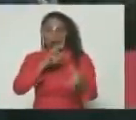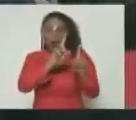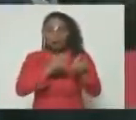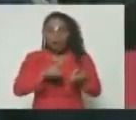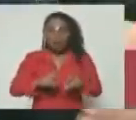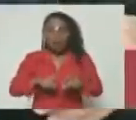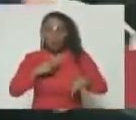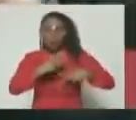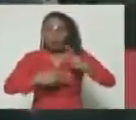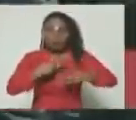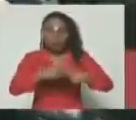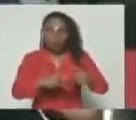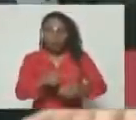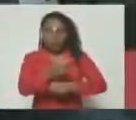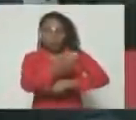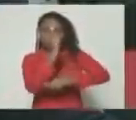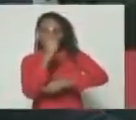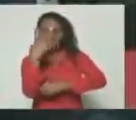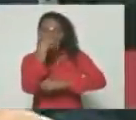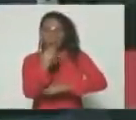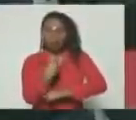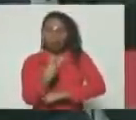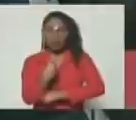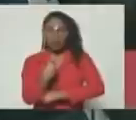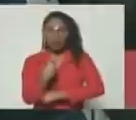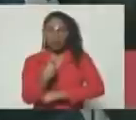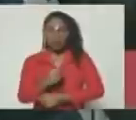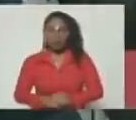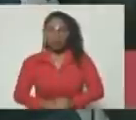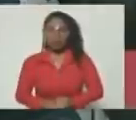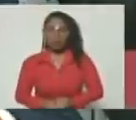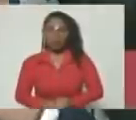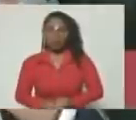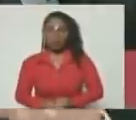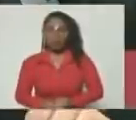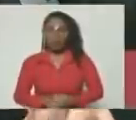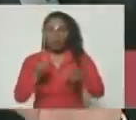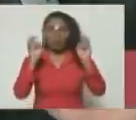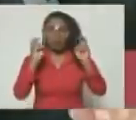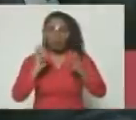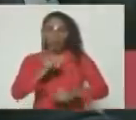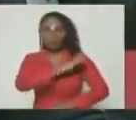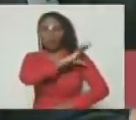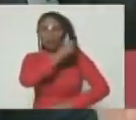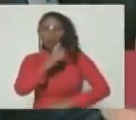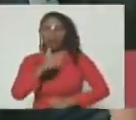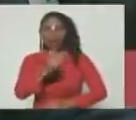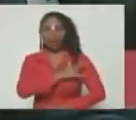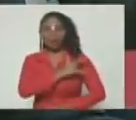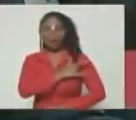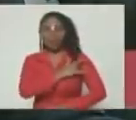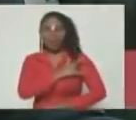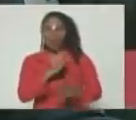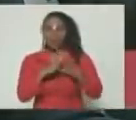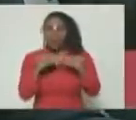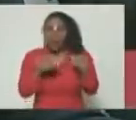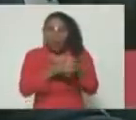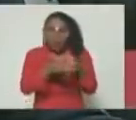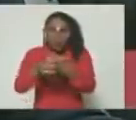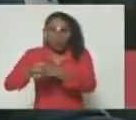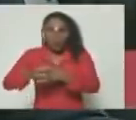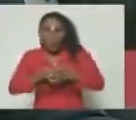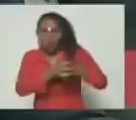productores agropecuarios, con los jóvenes, con los rectores de las universidades, con todos los sectores de nuestra